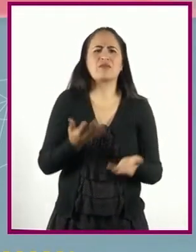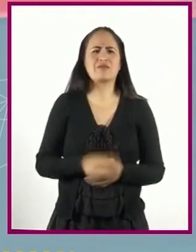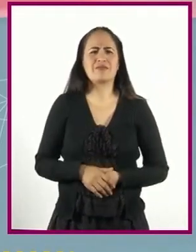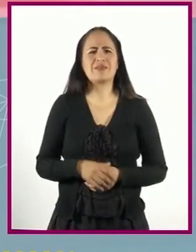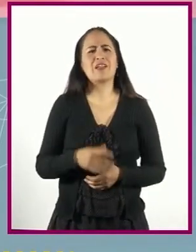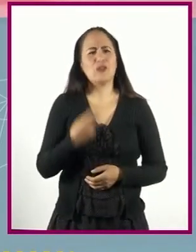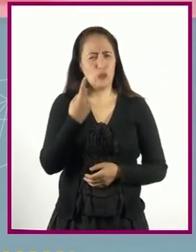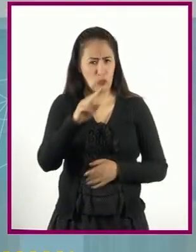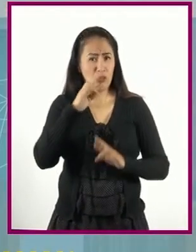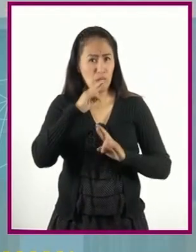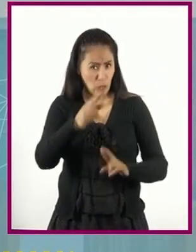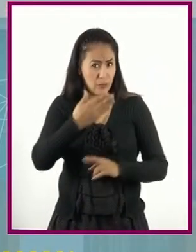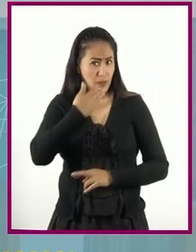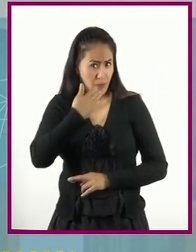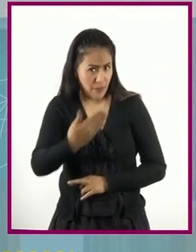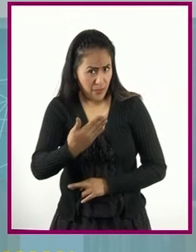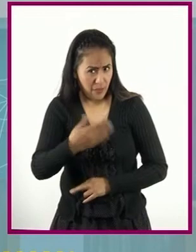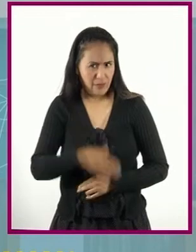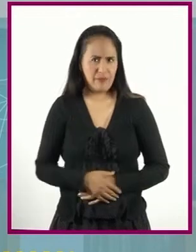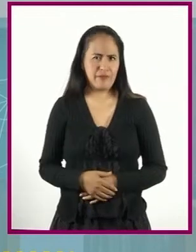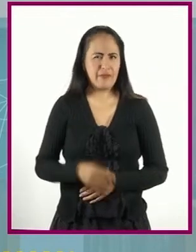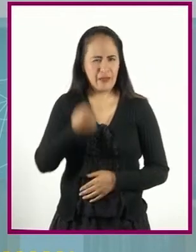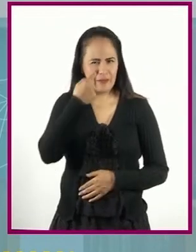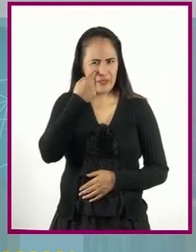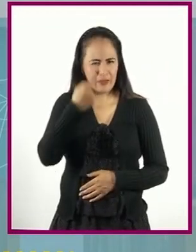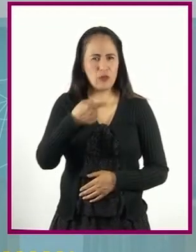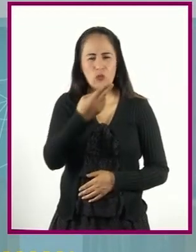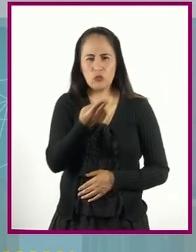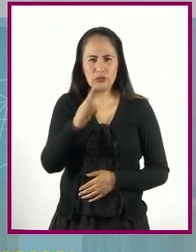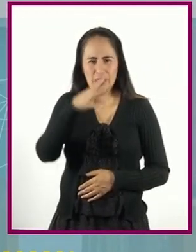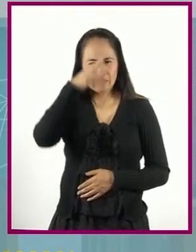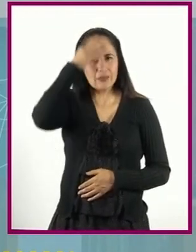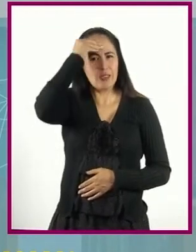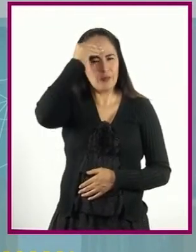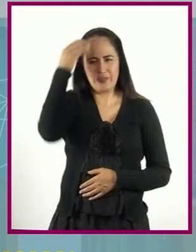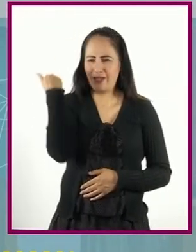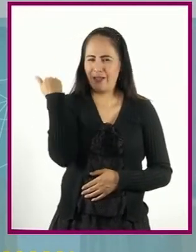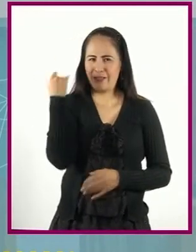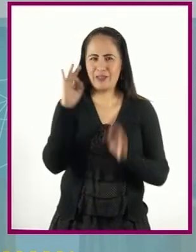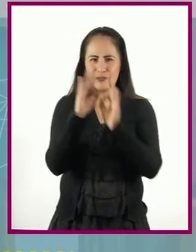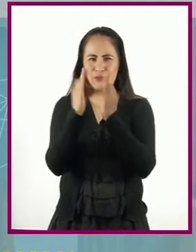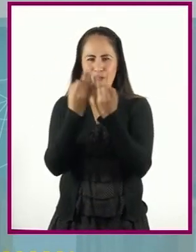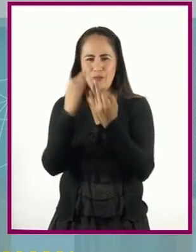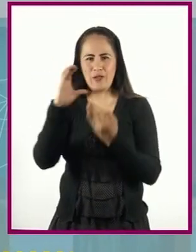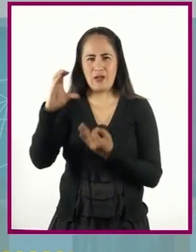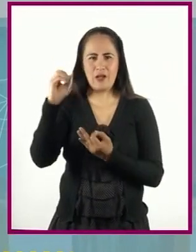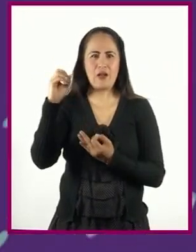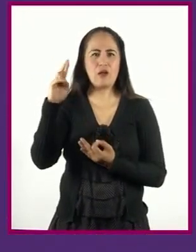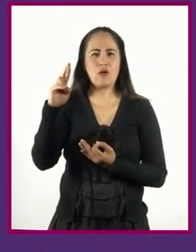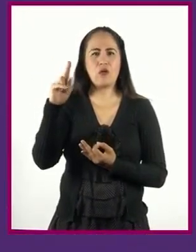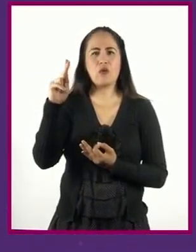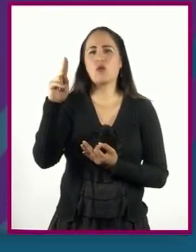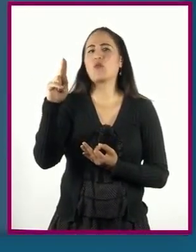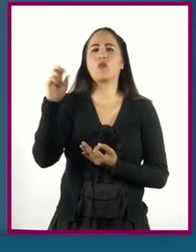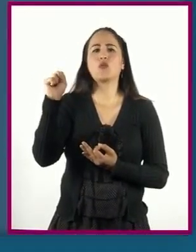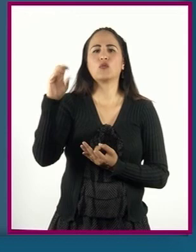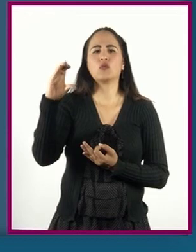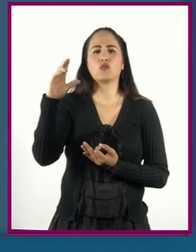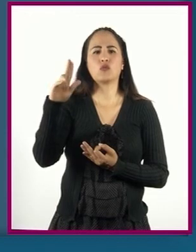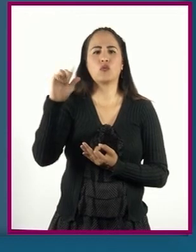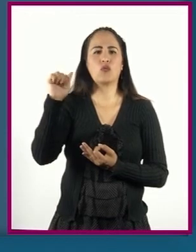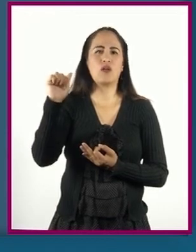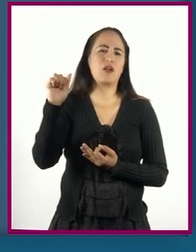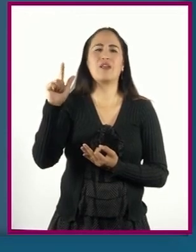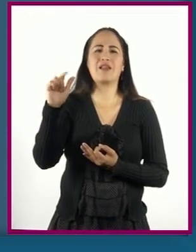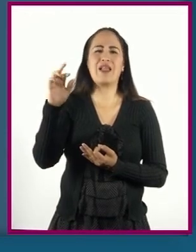su respuesta? Utilizando lo aprendido sobre el modelo corpuscular, ¿cómo pueden explicar la diferencia? Pueden utilizar la